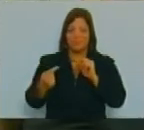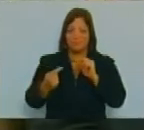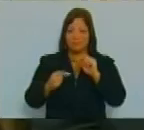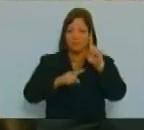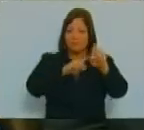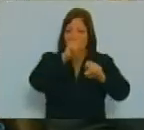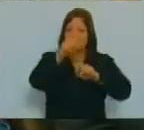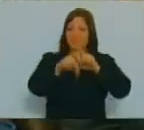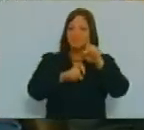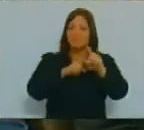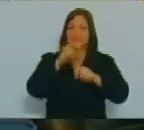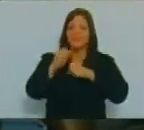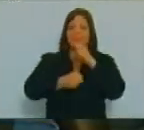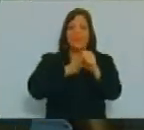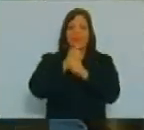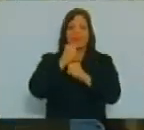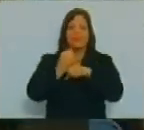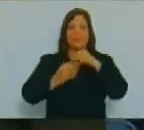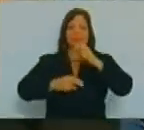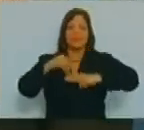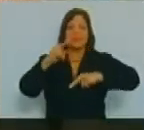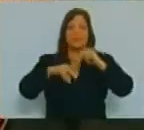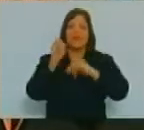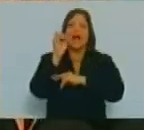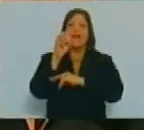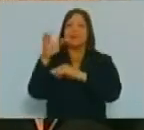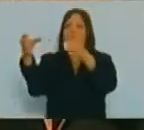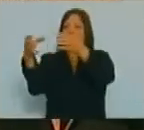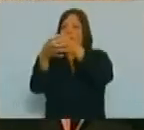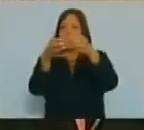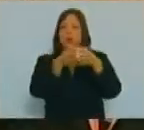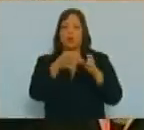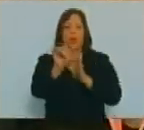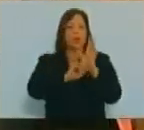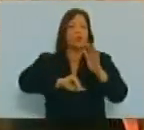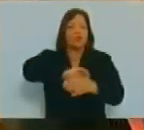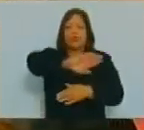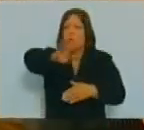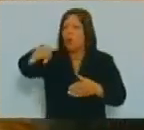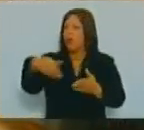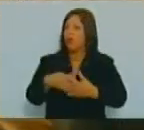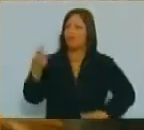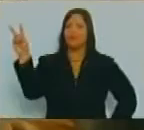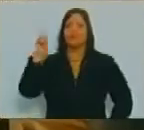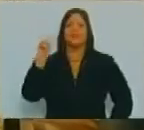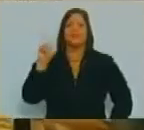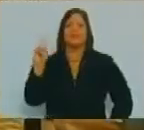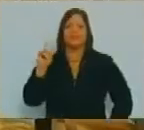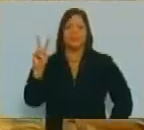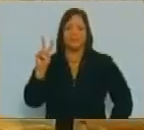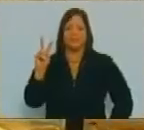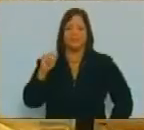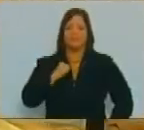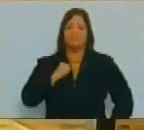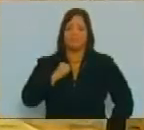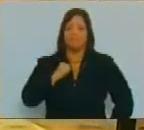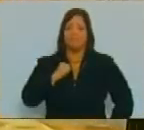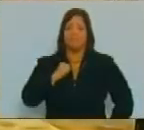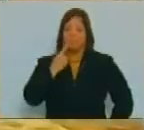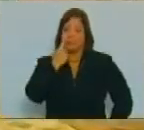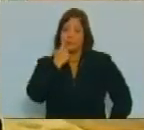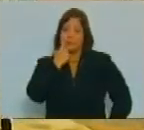elaborando y construyendo asambleas patrióticas constituyentes en todo el país lo cual es